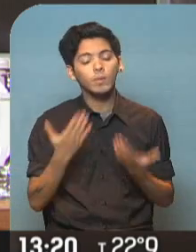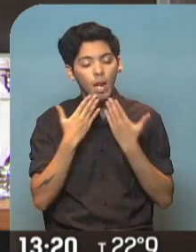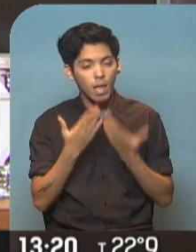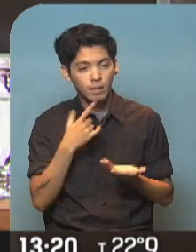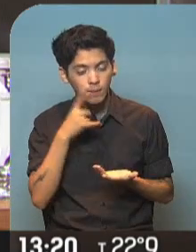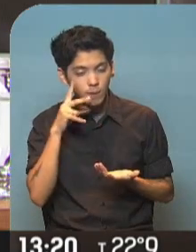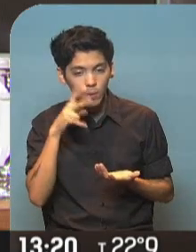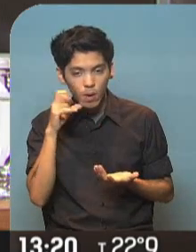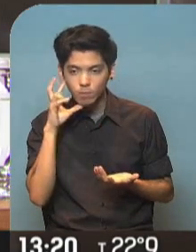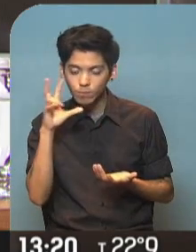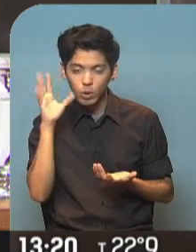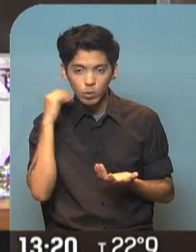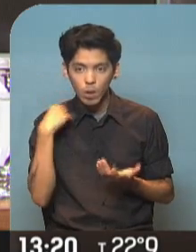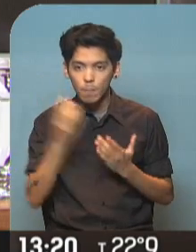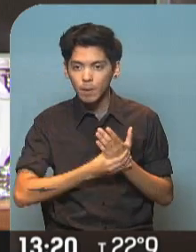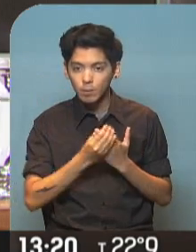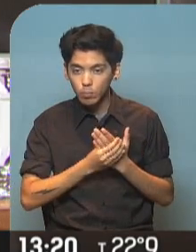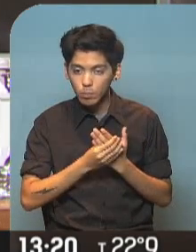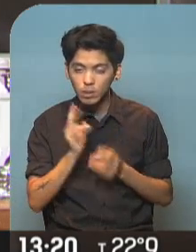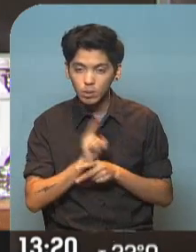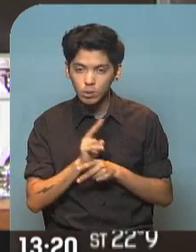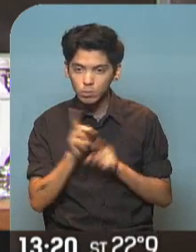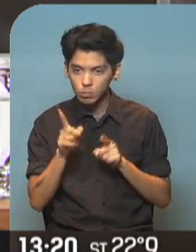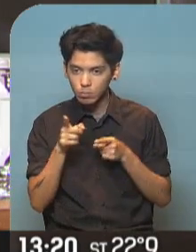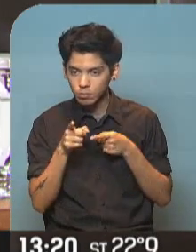Ahí escuchábamos a Patricia Bullrich y, bueno, claro, en una de las rutas más